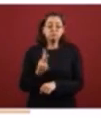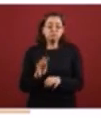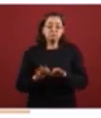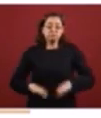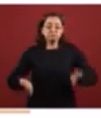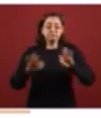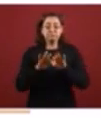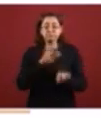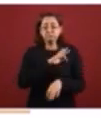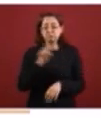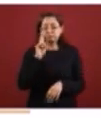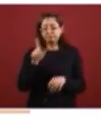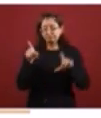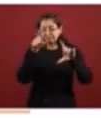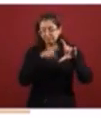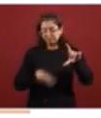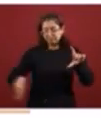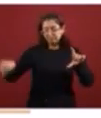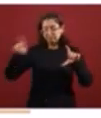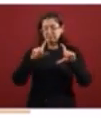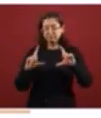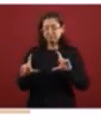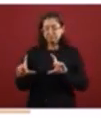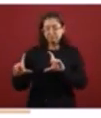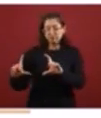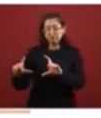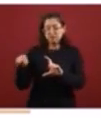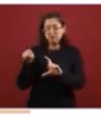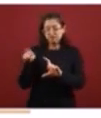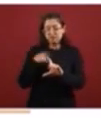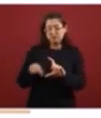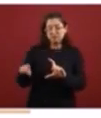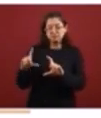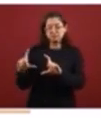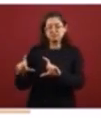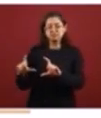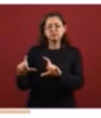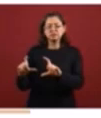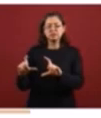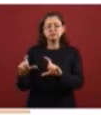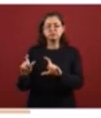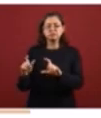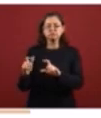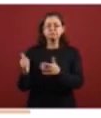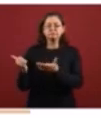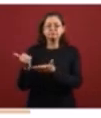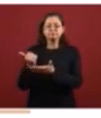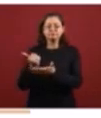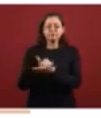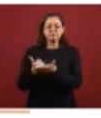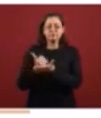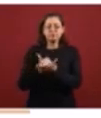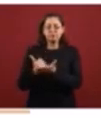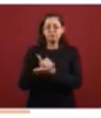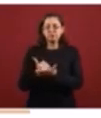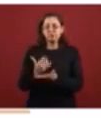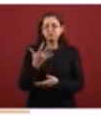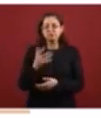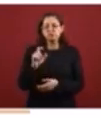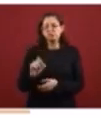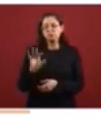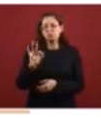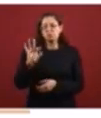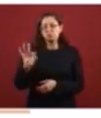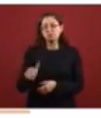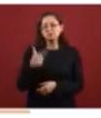gráfico circular que aparece en la parte inferior derecha es que esta rebanada en azul que dice 5.47